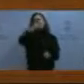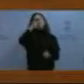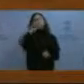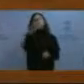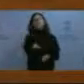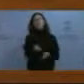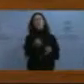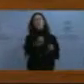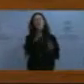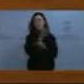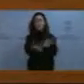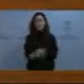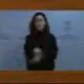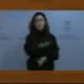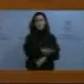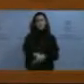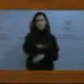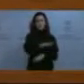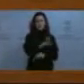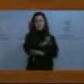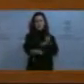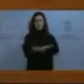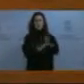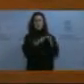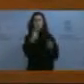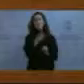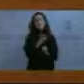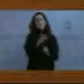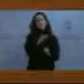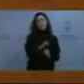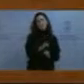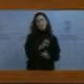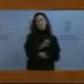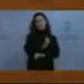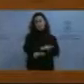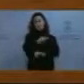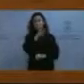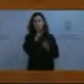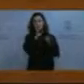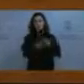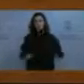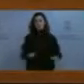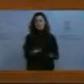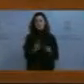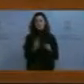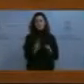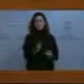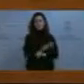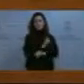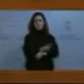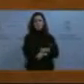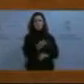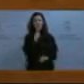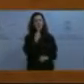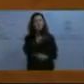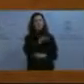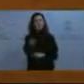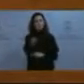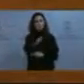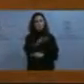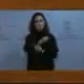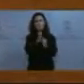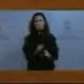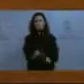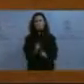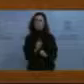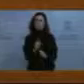muchos niños, que los niños hacían deporte. Era Juventud y Deporte porque entonces que personas de la edad que muchos tenemos aquí hicieran deporte era una cosa inconcebible. Hoy, evidentemente, no solo concebible si no